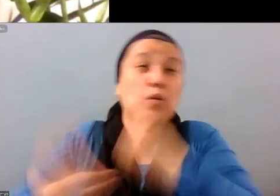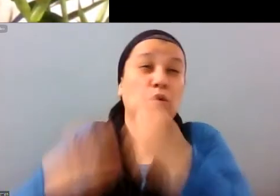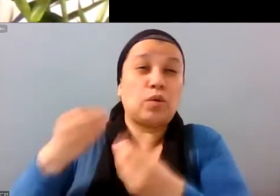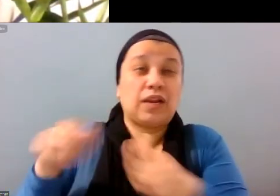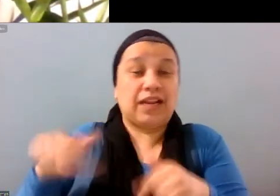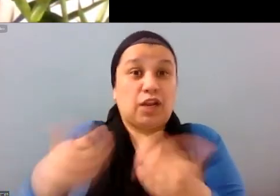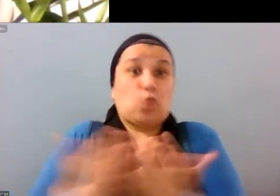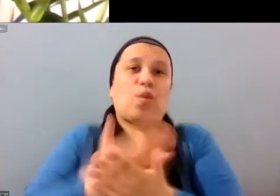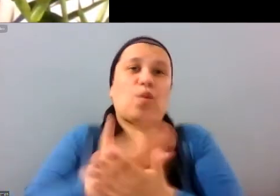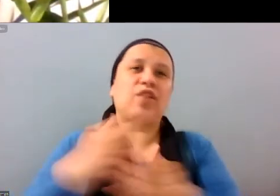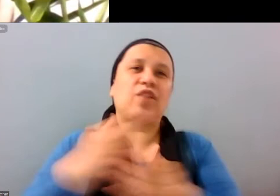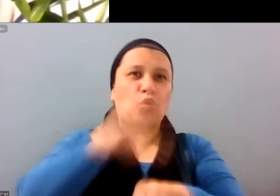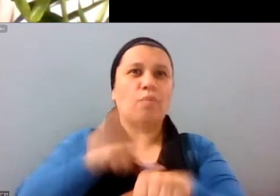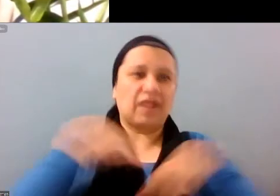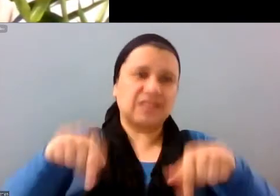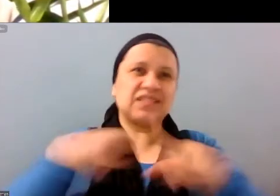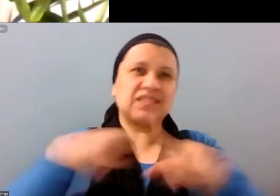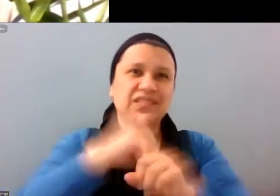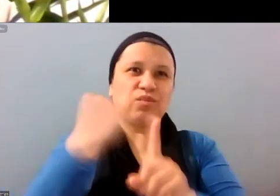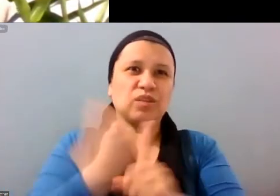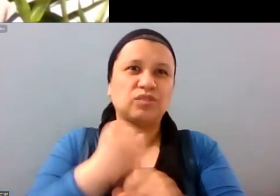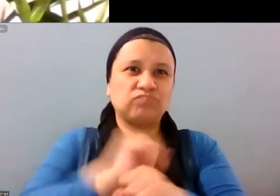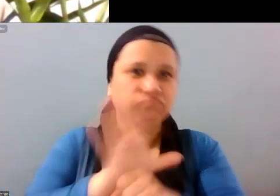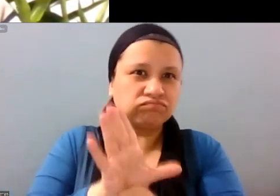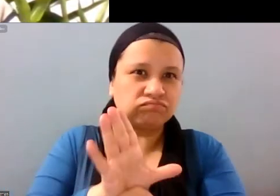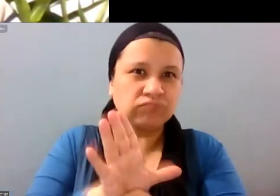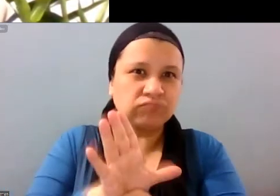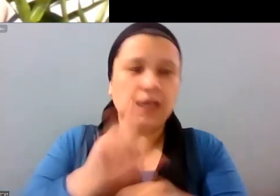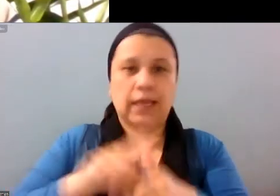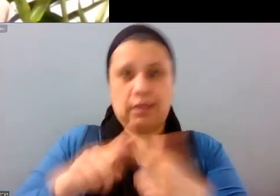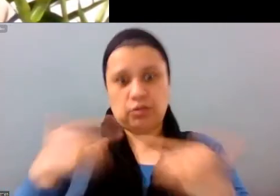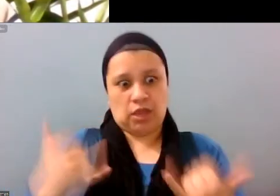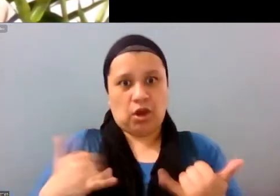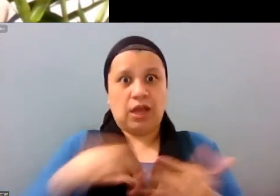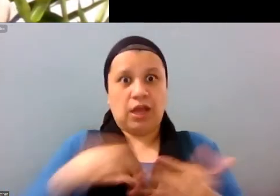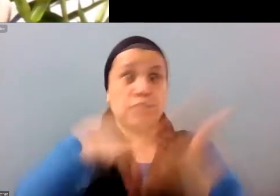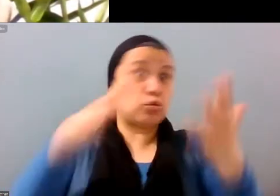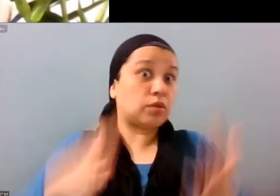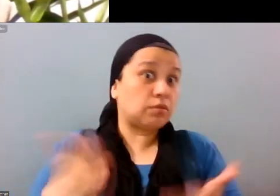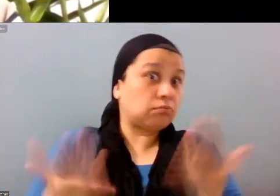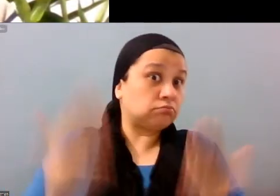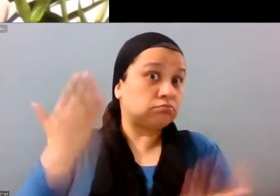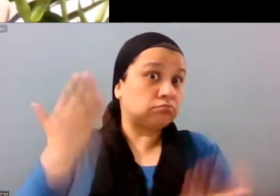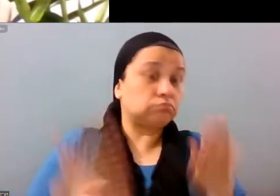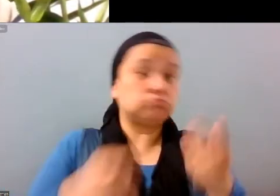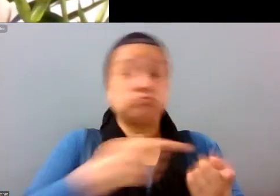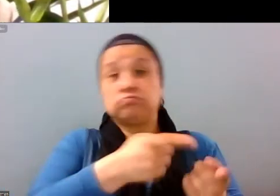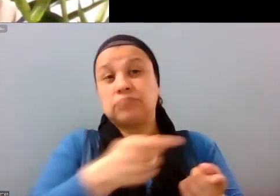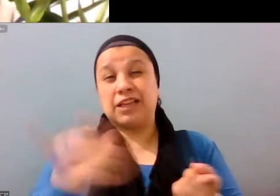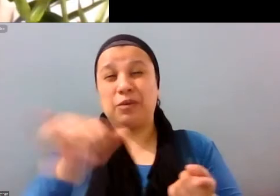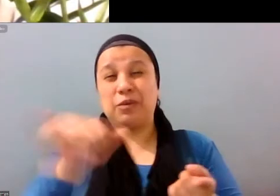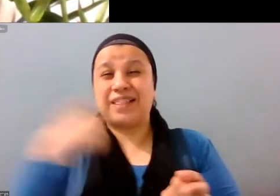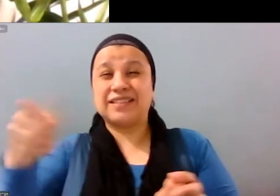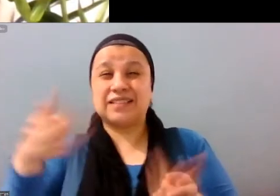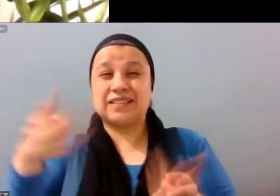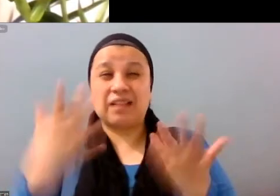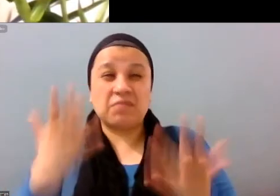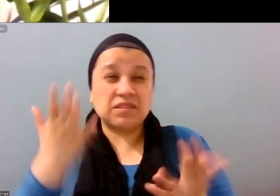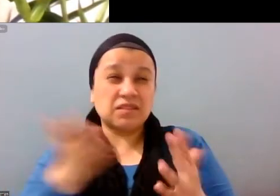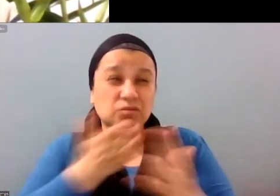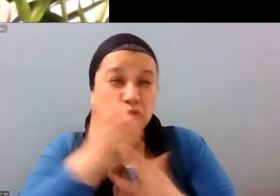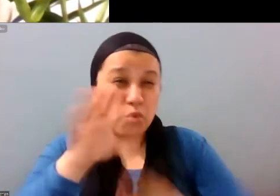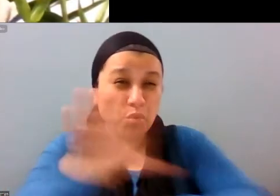tenemos que tratar con estudiantes que únicamente tienen como decía ahora acceso quizás a la computadora